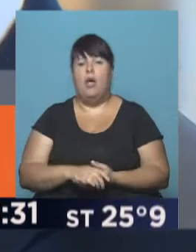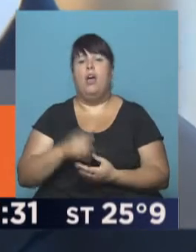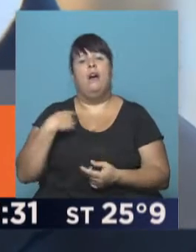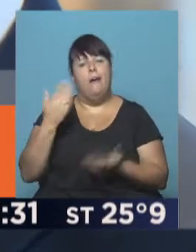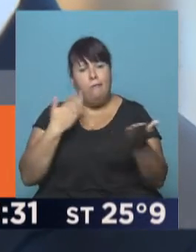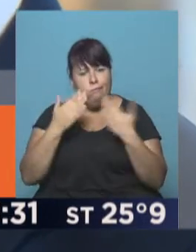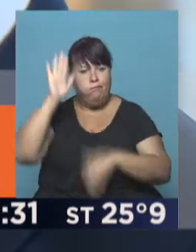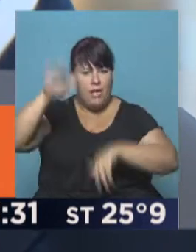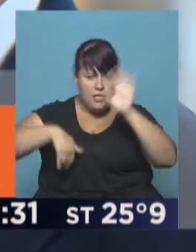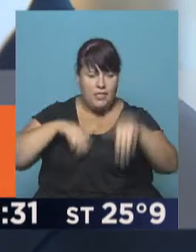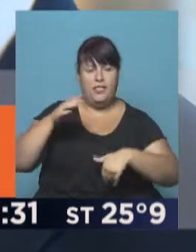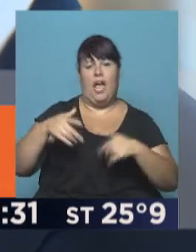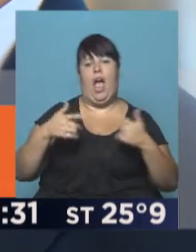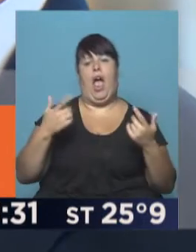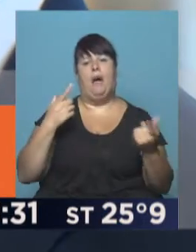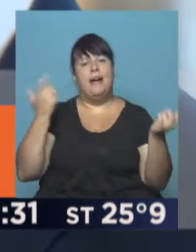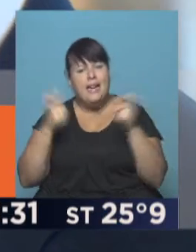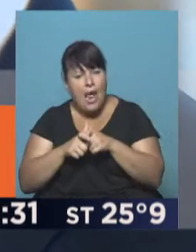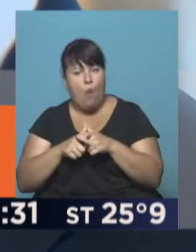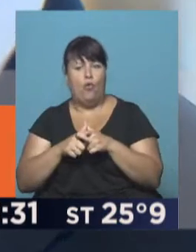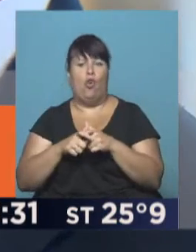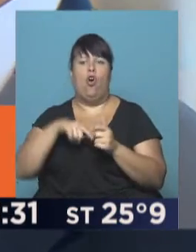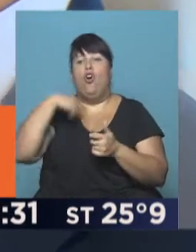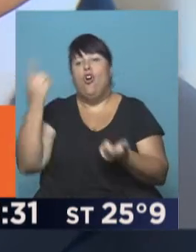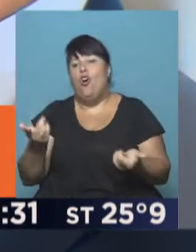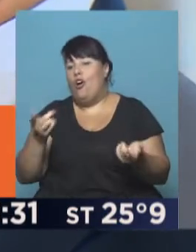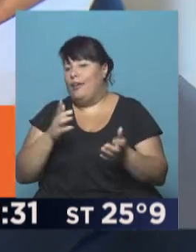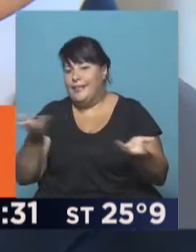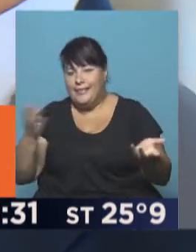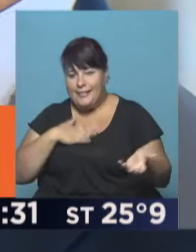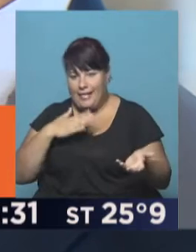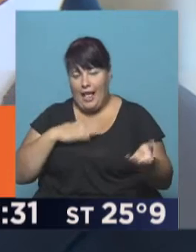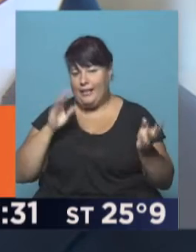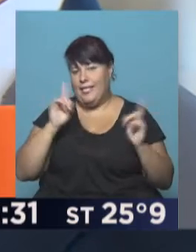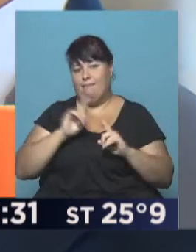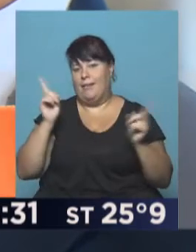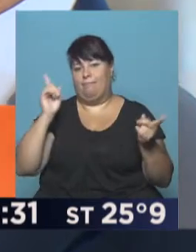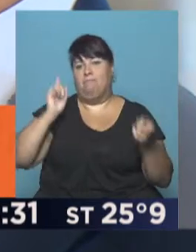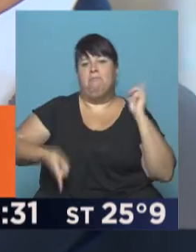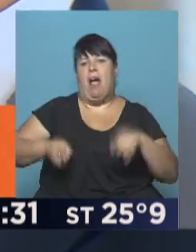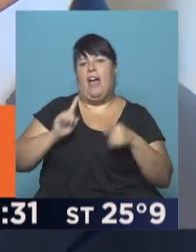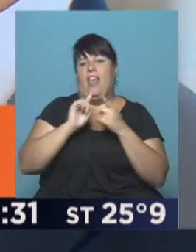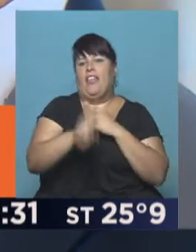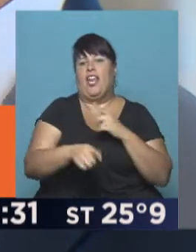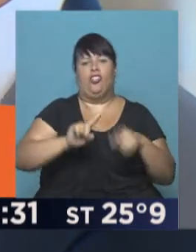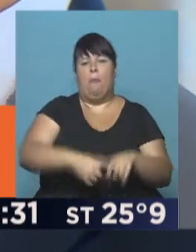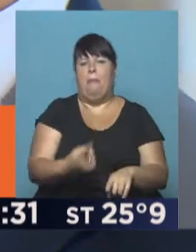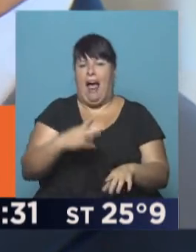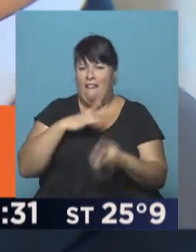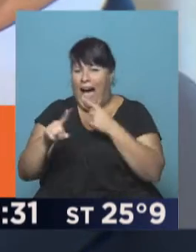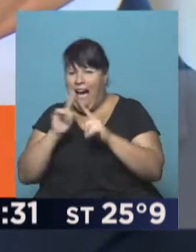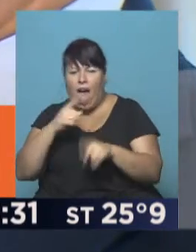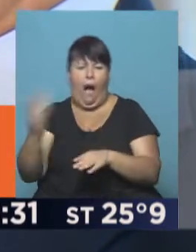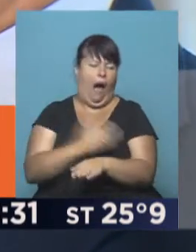hecho convocatorias, se han hecho reuniones, otras lamentablemente se tomó la decisión de concurrir a un paro antes de